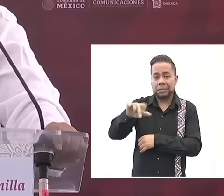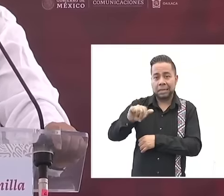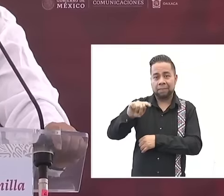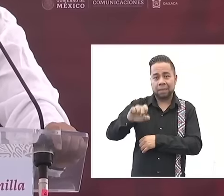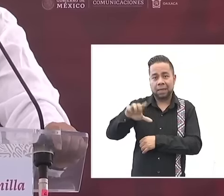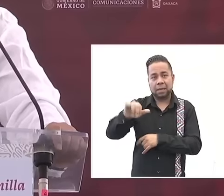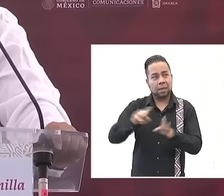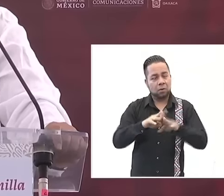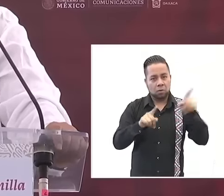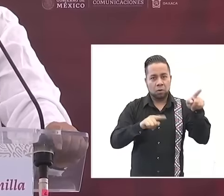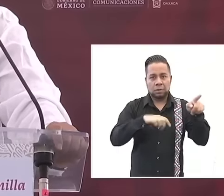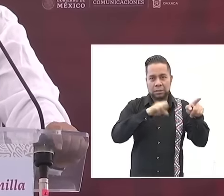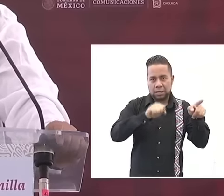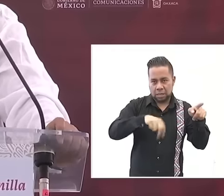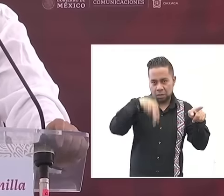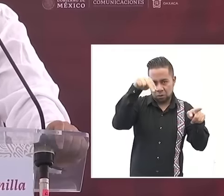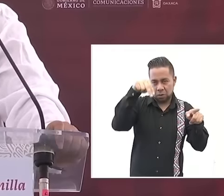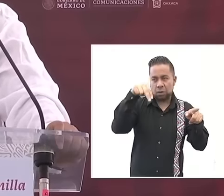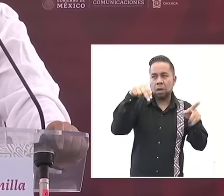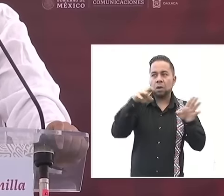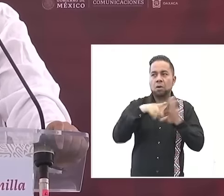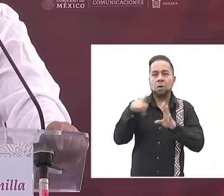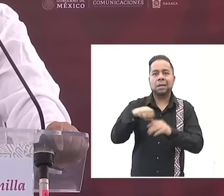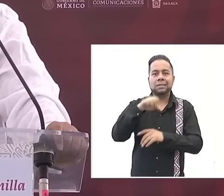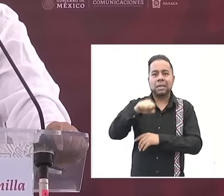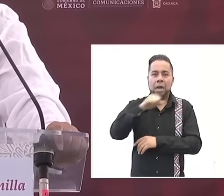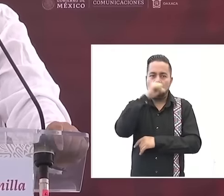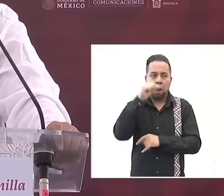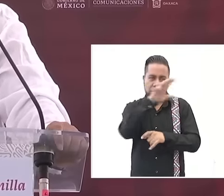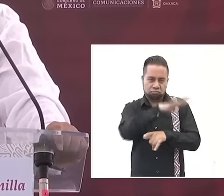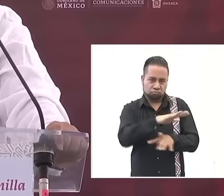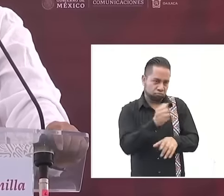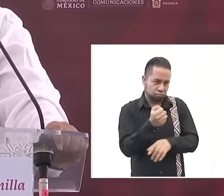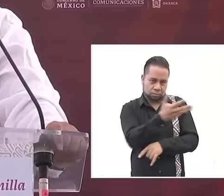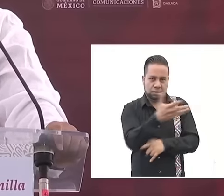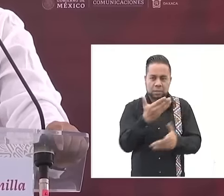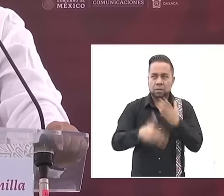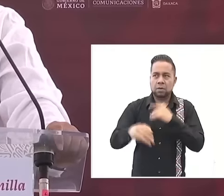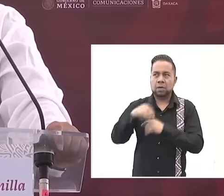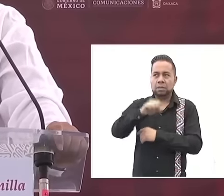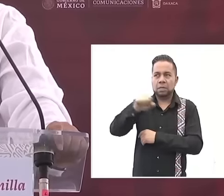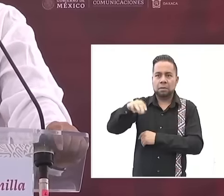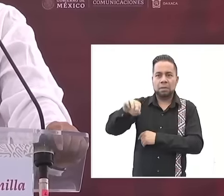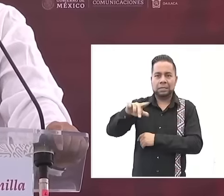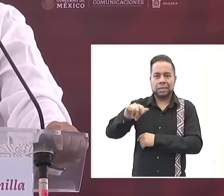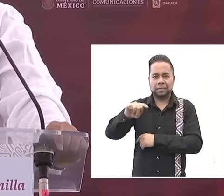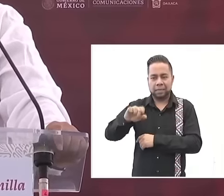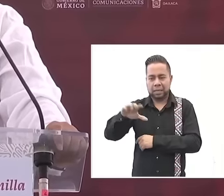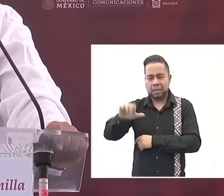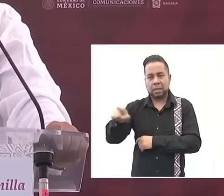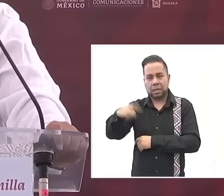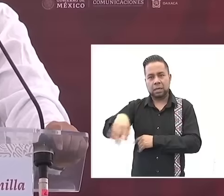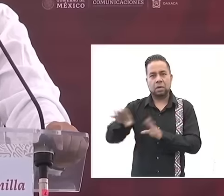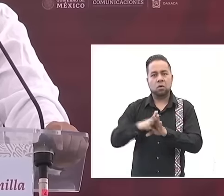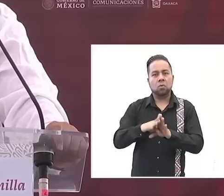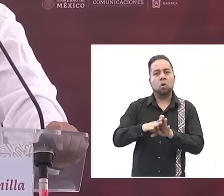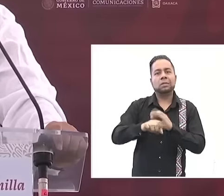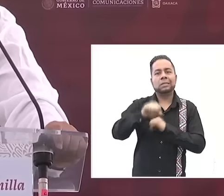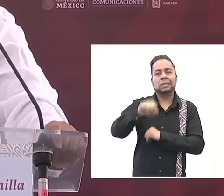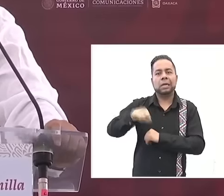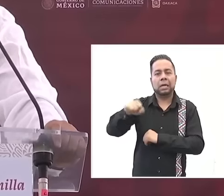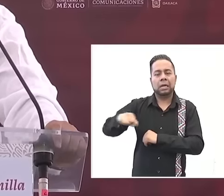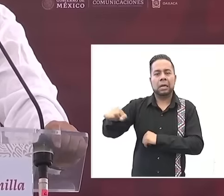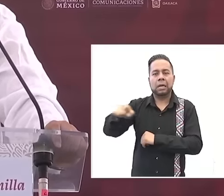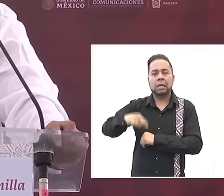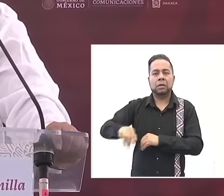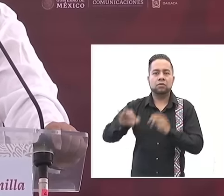Sierra Norte se le conoce como la Sierra Juárez, que la Sierra Mazateca se le conociera como la